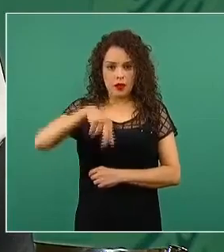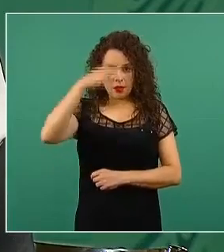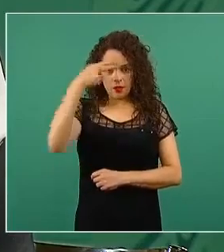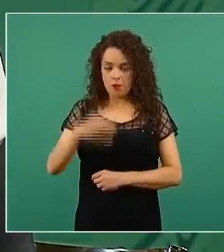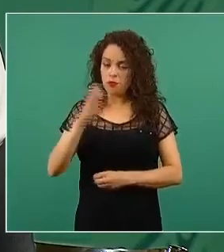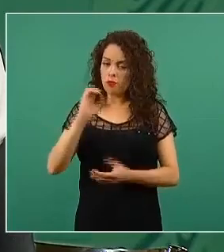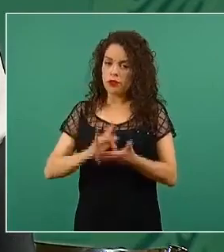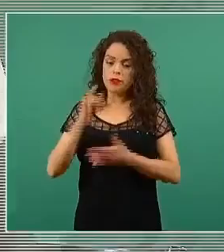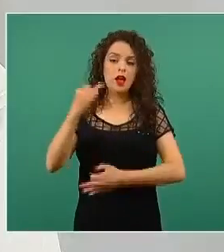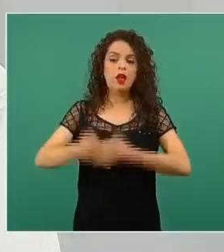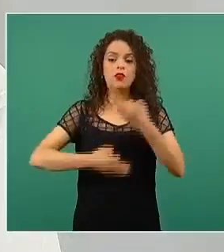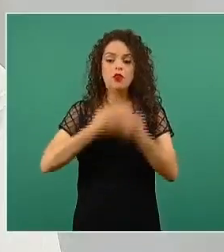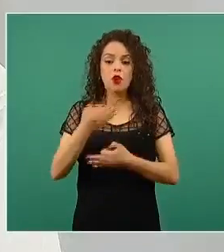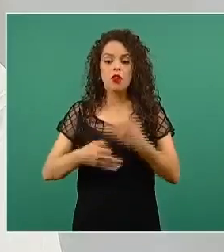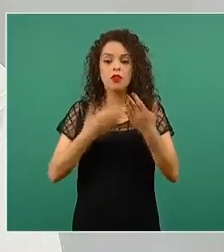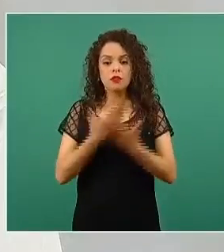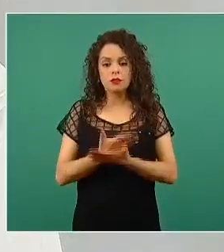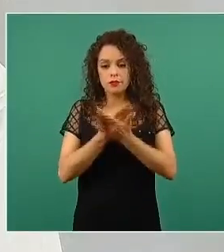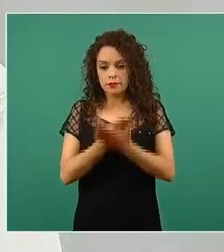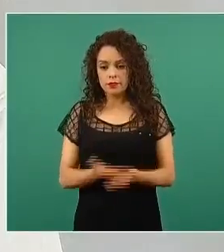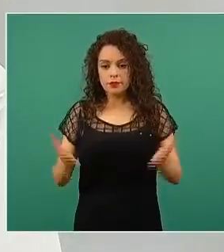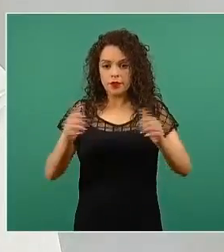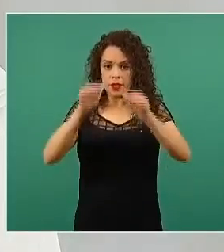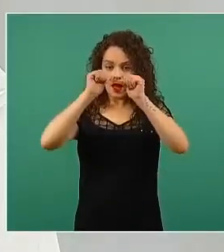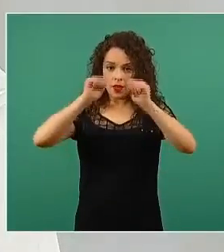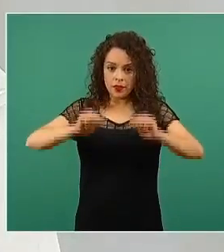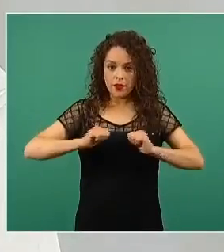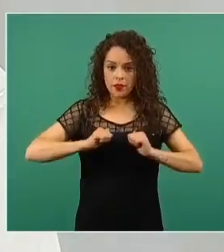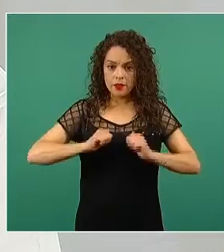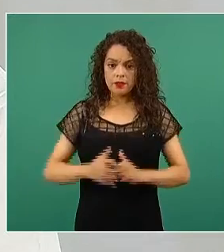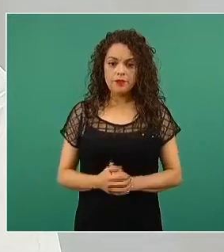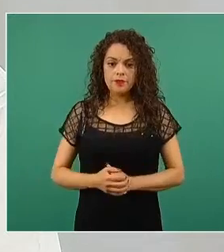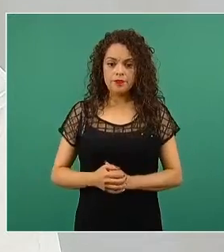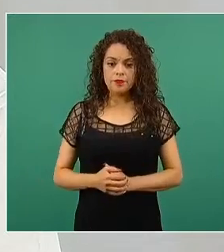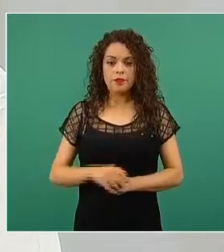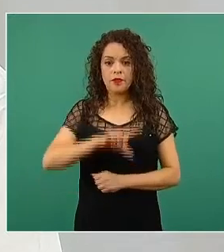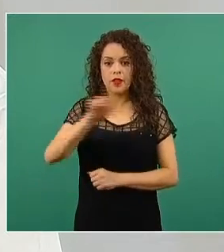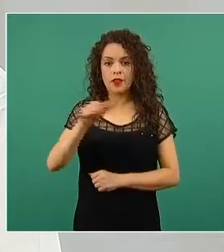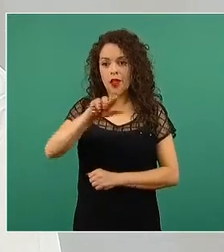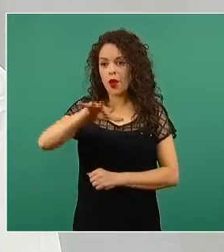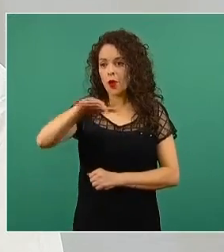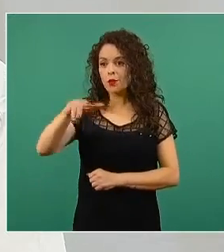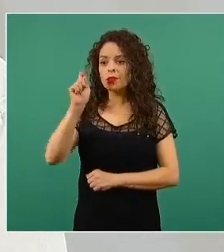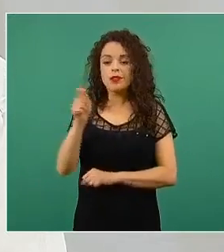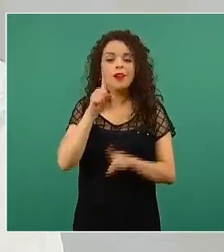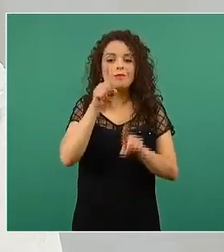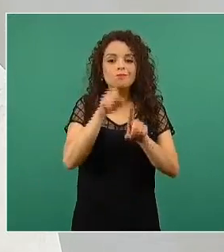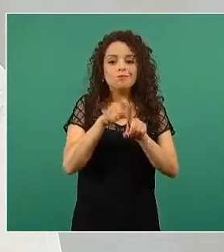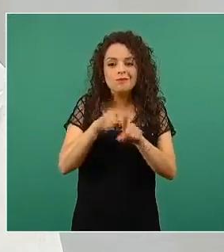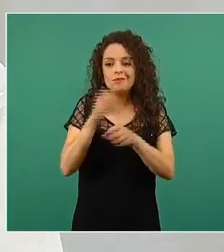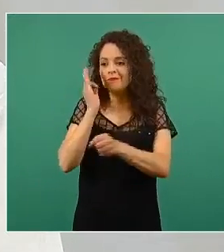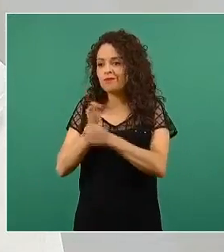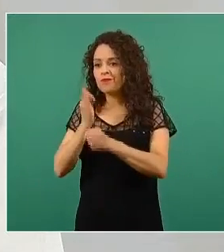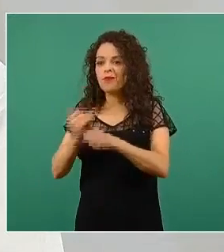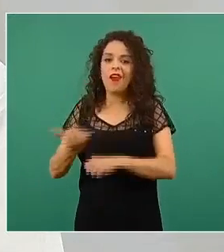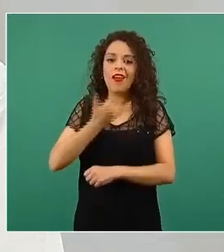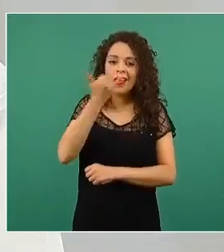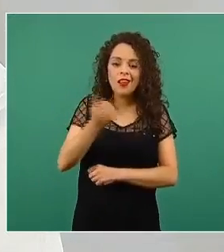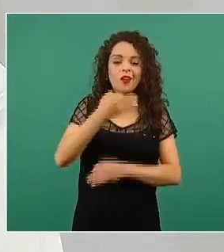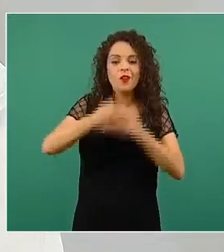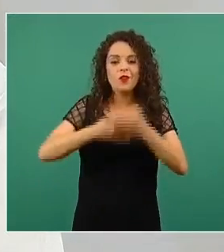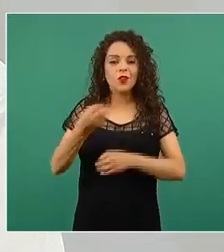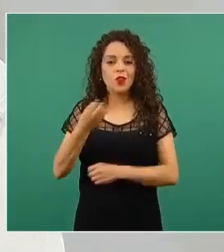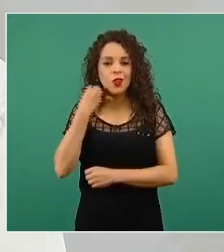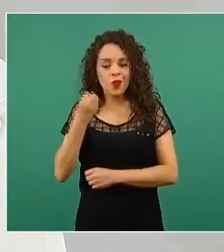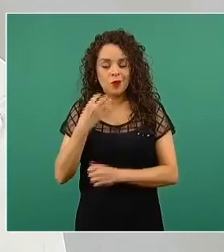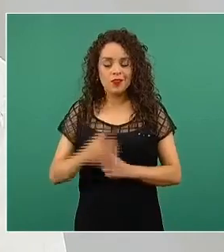todas y todos su atención. Ahí luego buscan los bloopers y las mangas del chaleco en todas las conferencias de prensa que